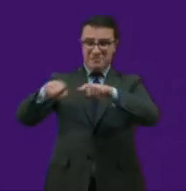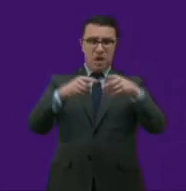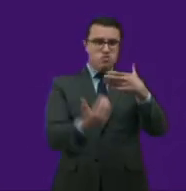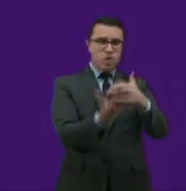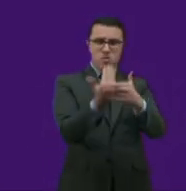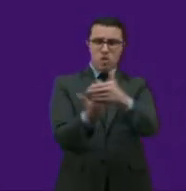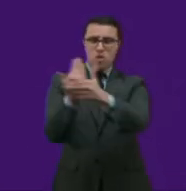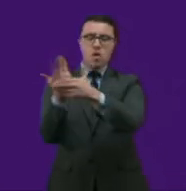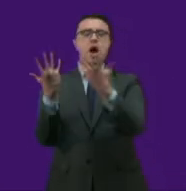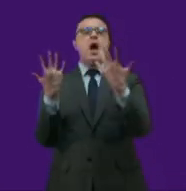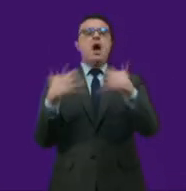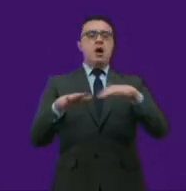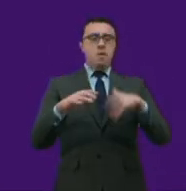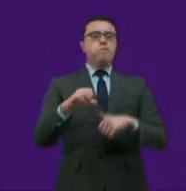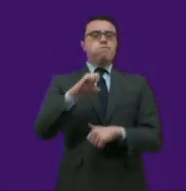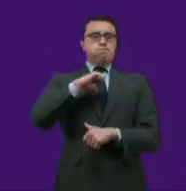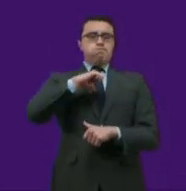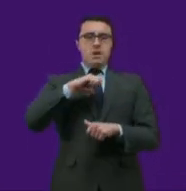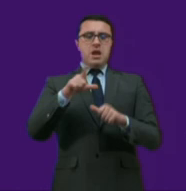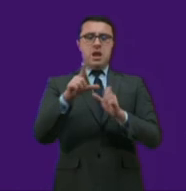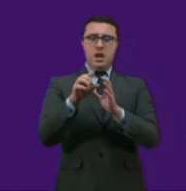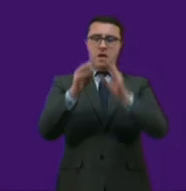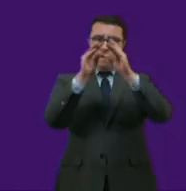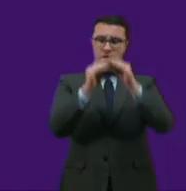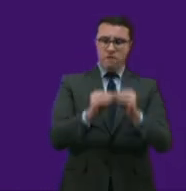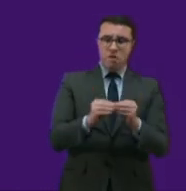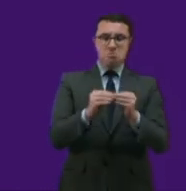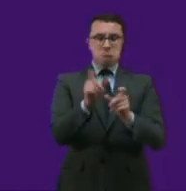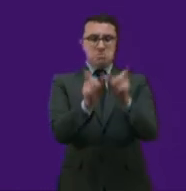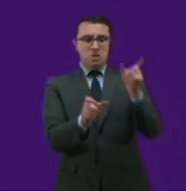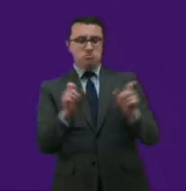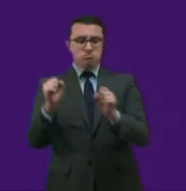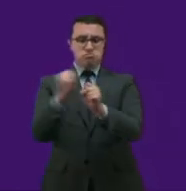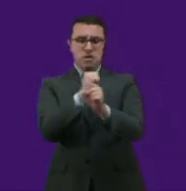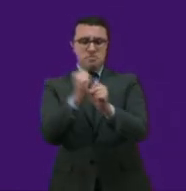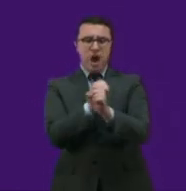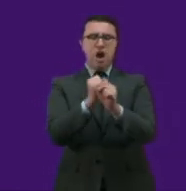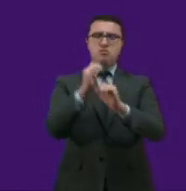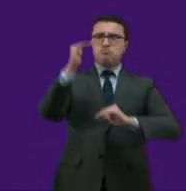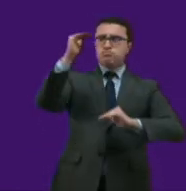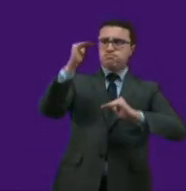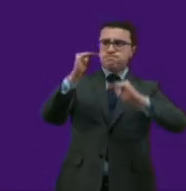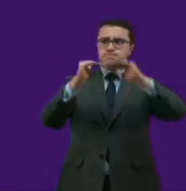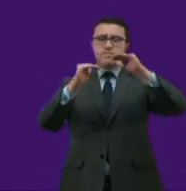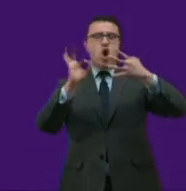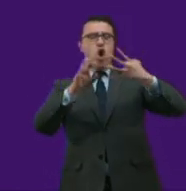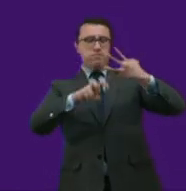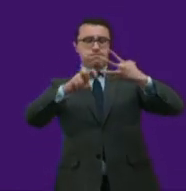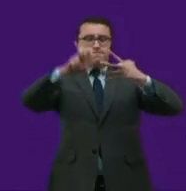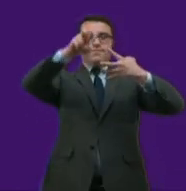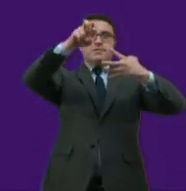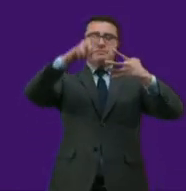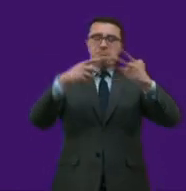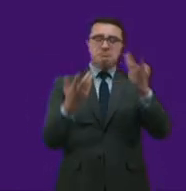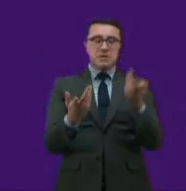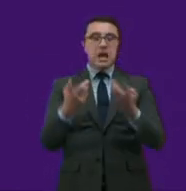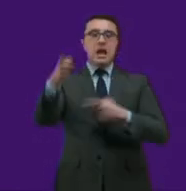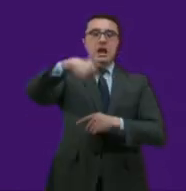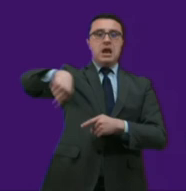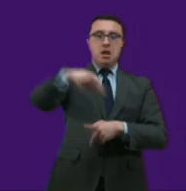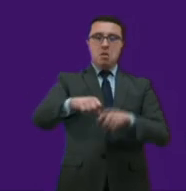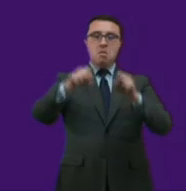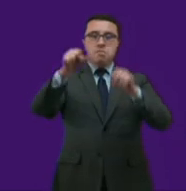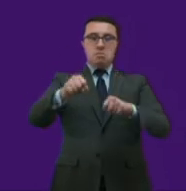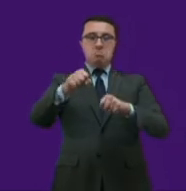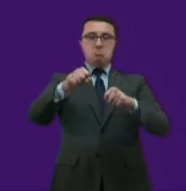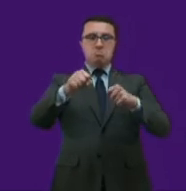estructurado un mecanismo en el cual todos los empleados o empleados de cierto nivel para arriba tienen la oportunidad de llegar a